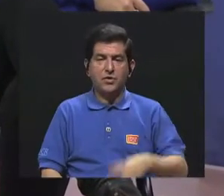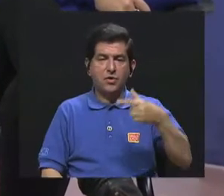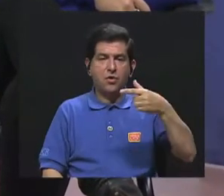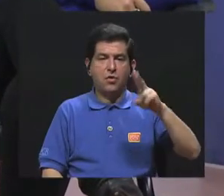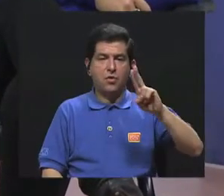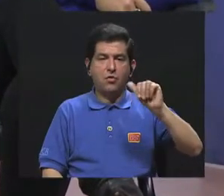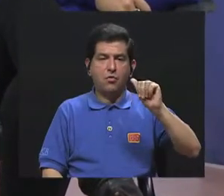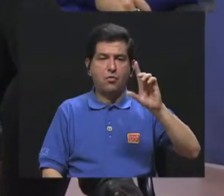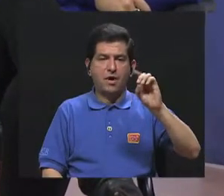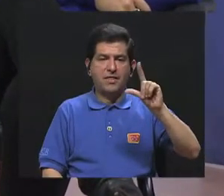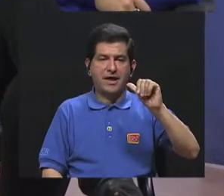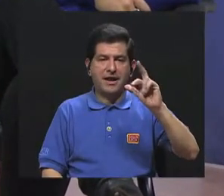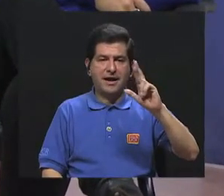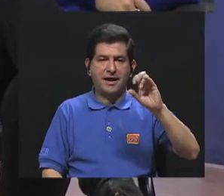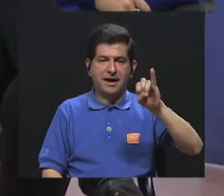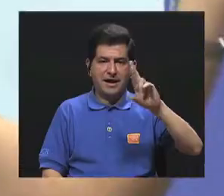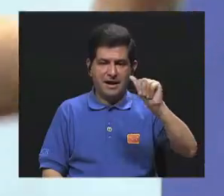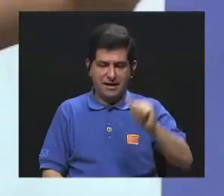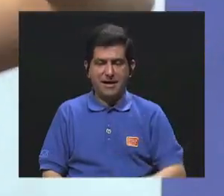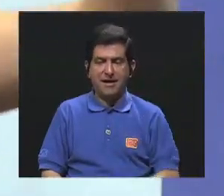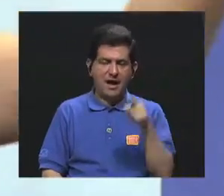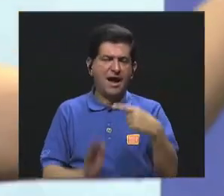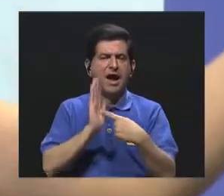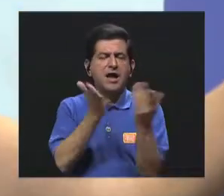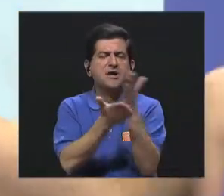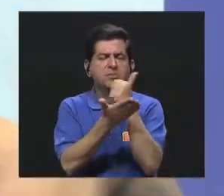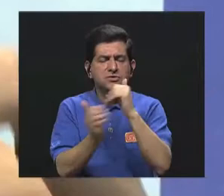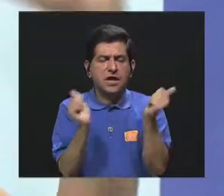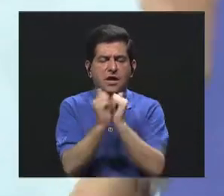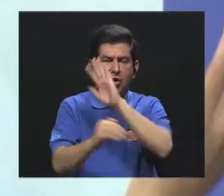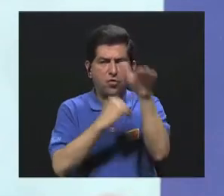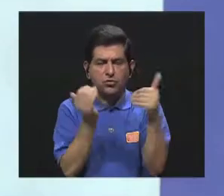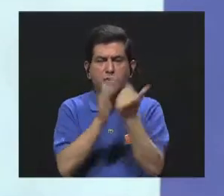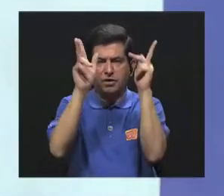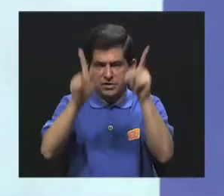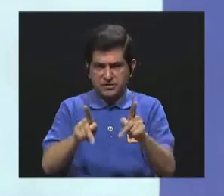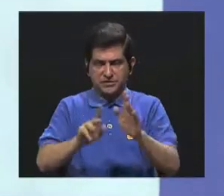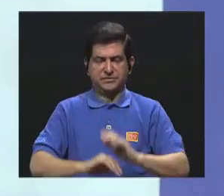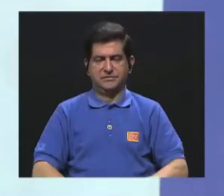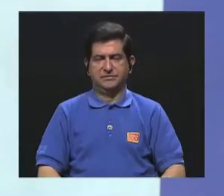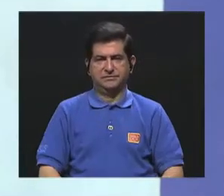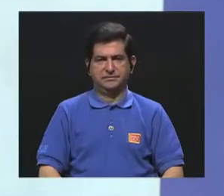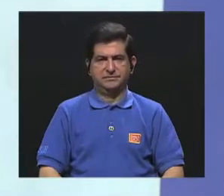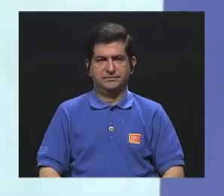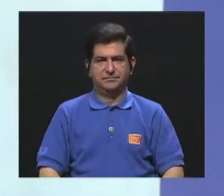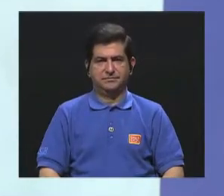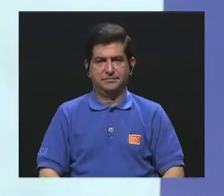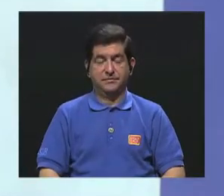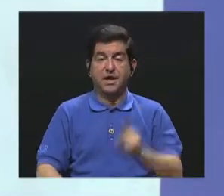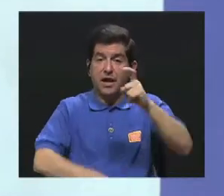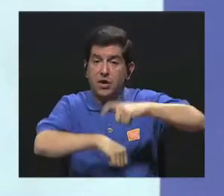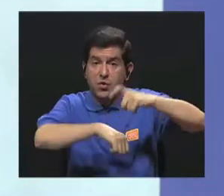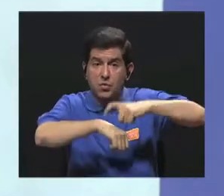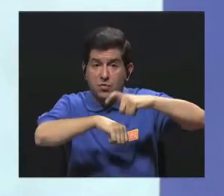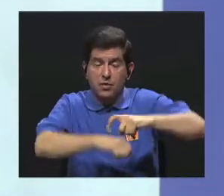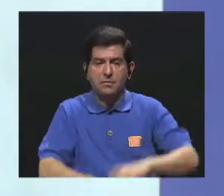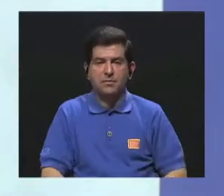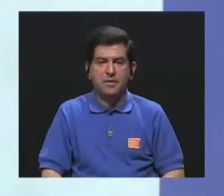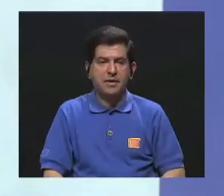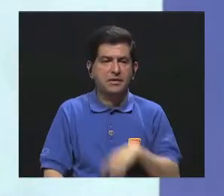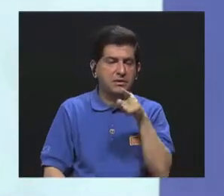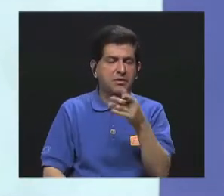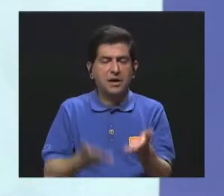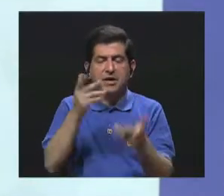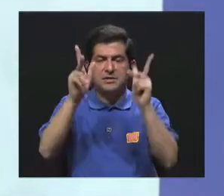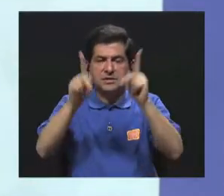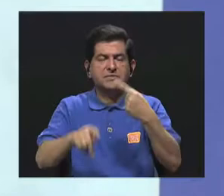yo era un coral, o sea, era como una cosa ahí con todos los personajes, ¿verdad? Y en un momento como que pasaba que